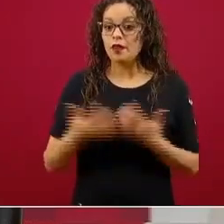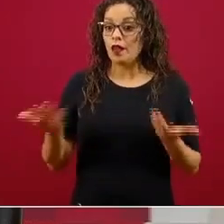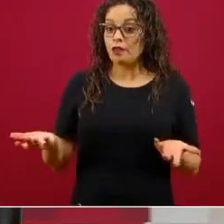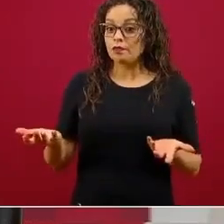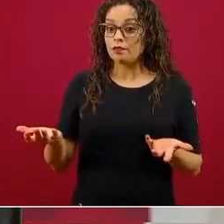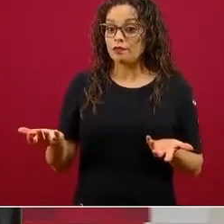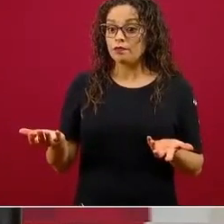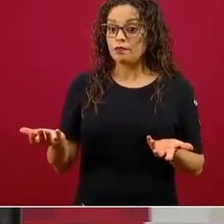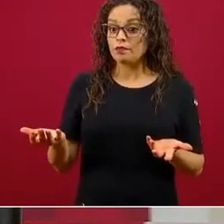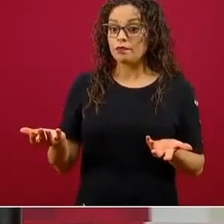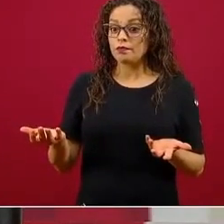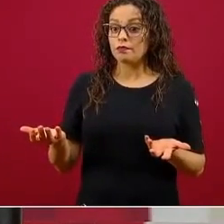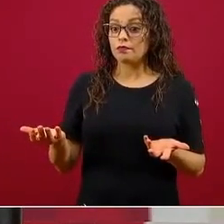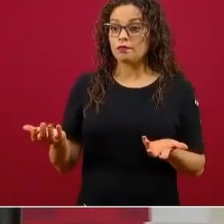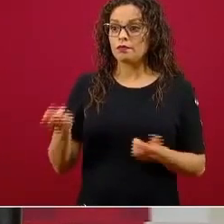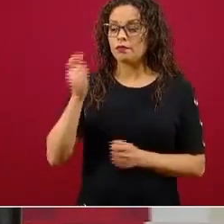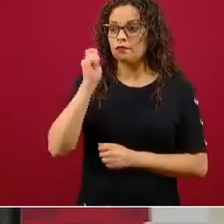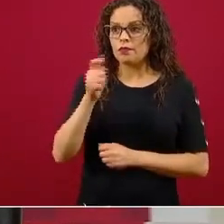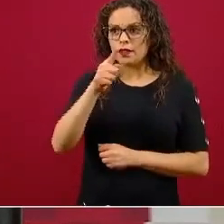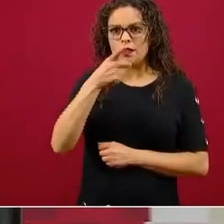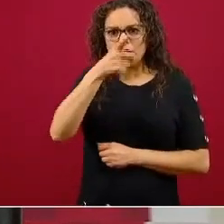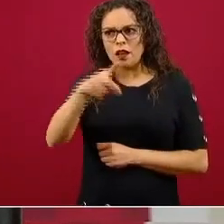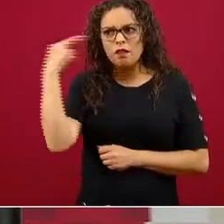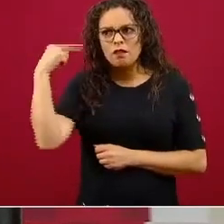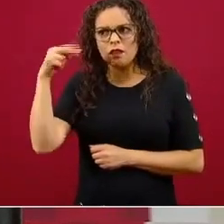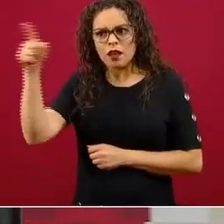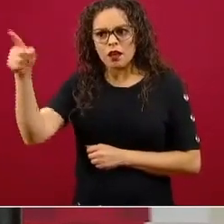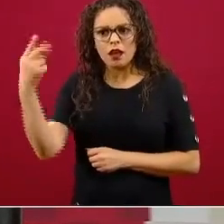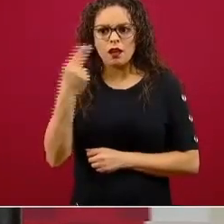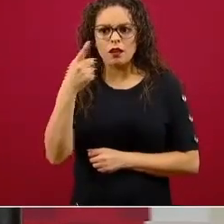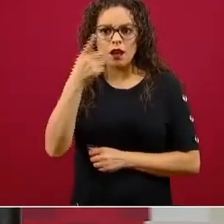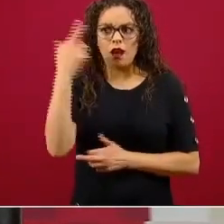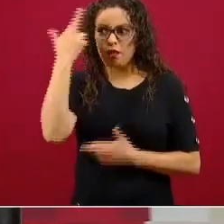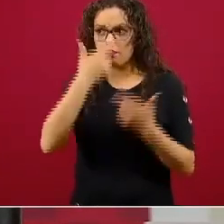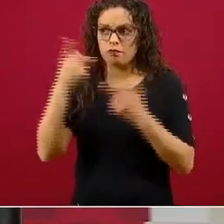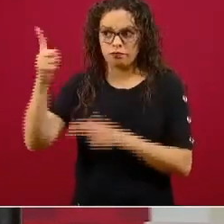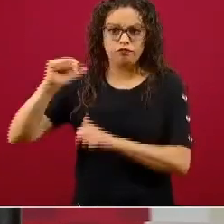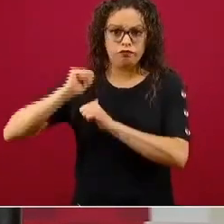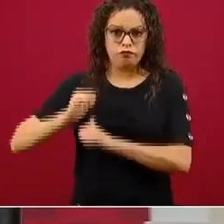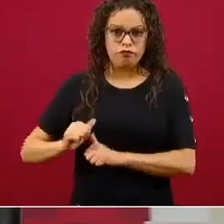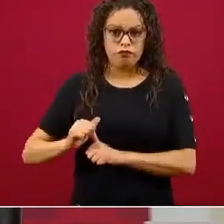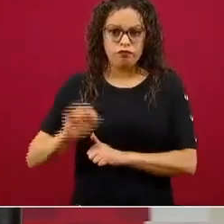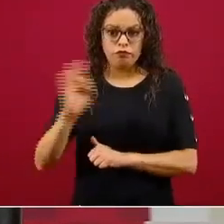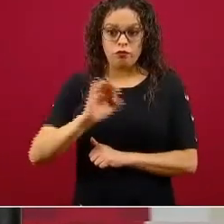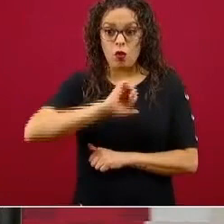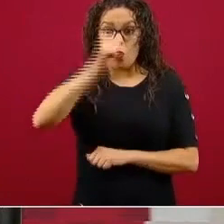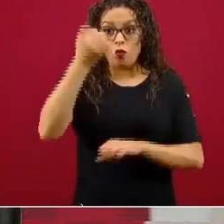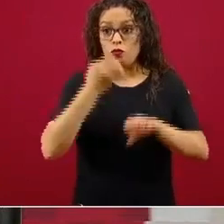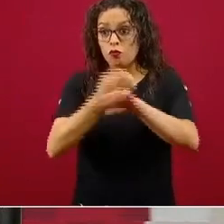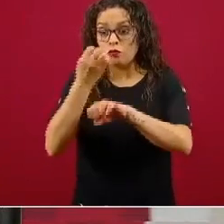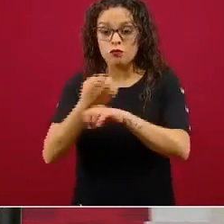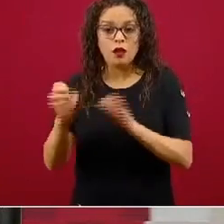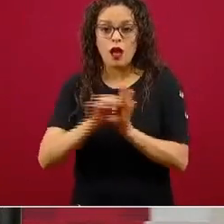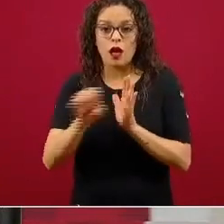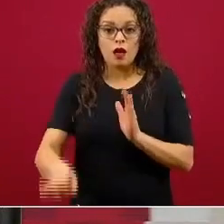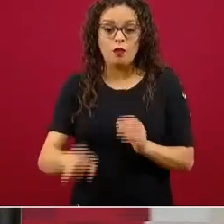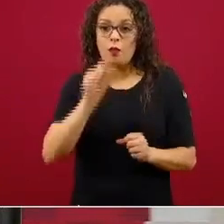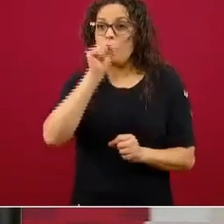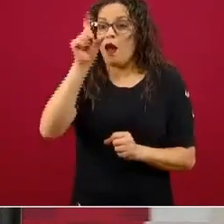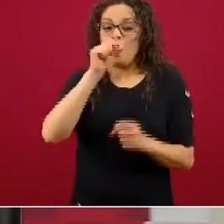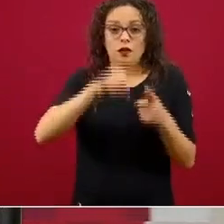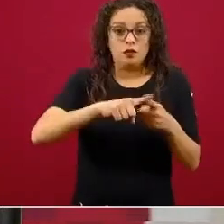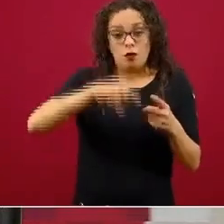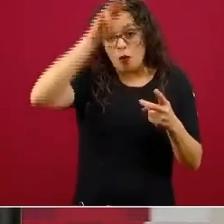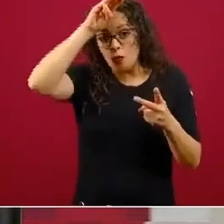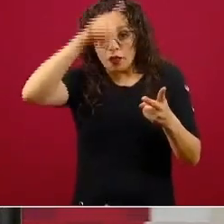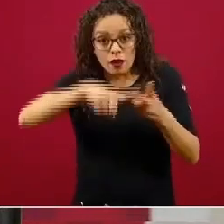hay que referirse a las autoridades del estado de Veracruz. Si hubiera otro estado, no sé, quizá Jalisco, Monterrey, algún otro estado